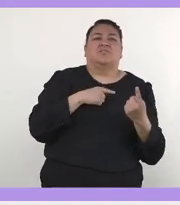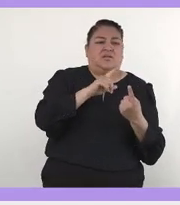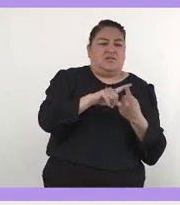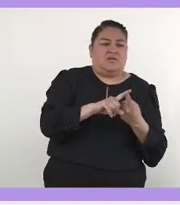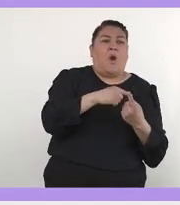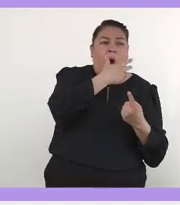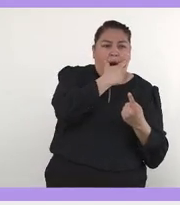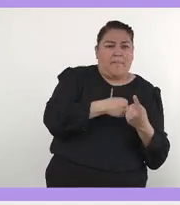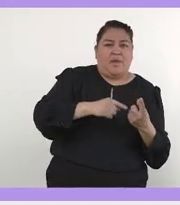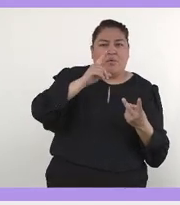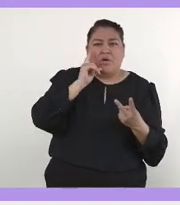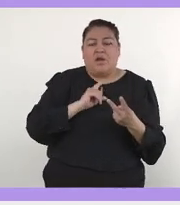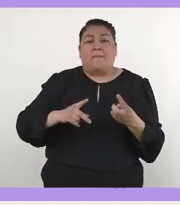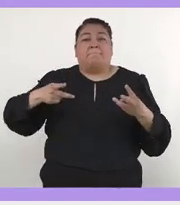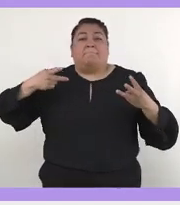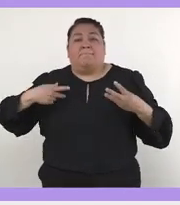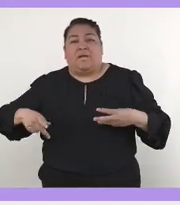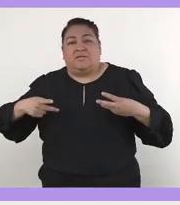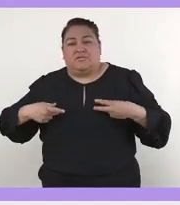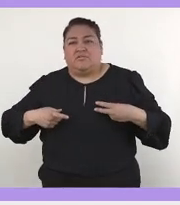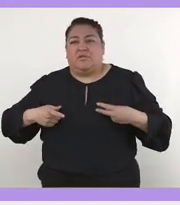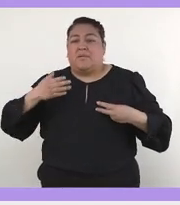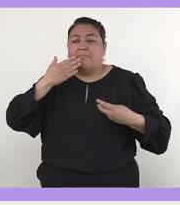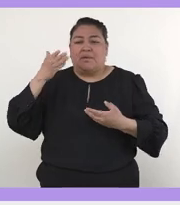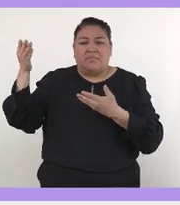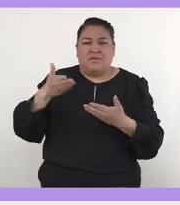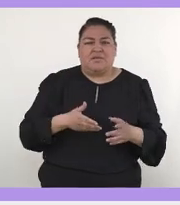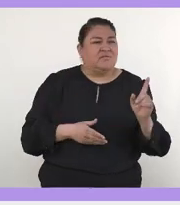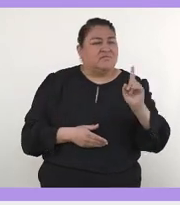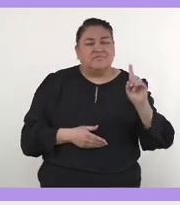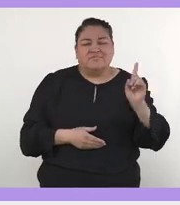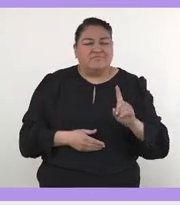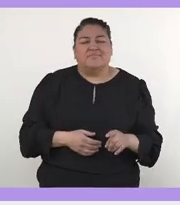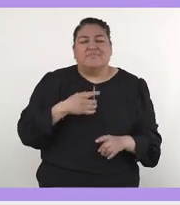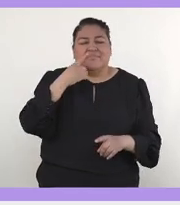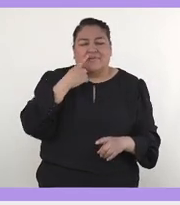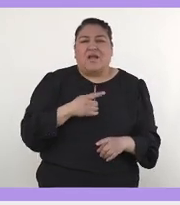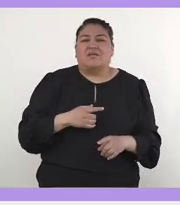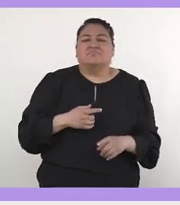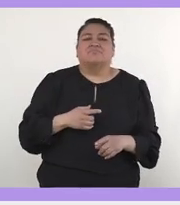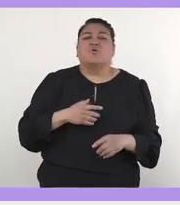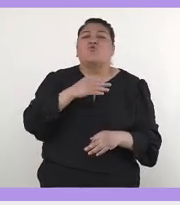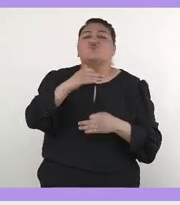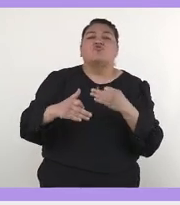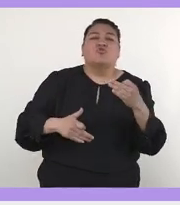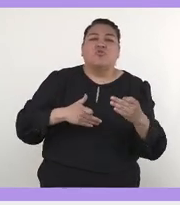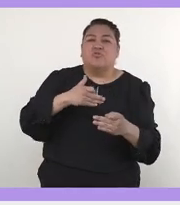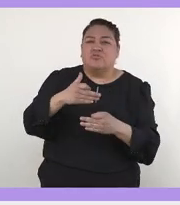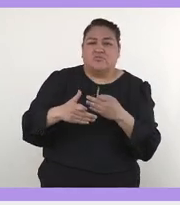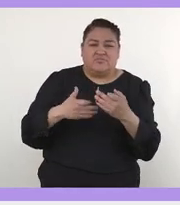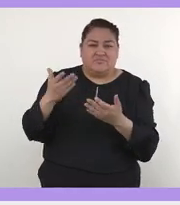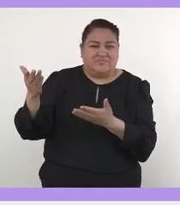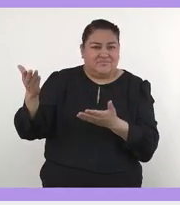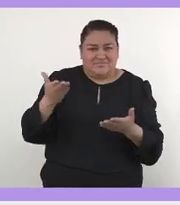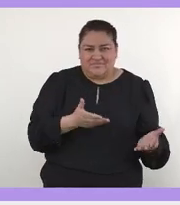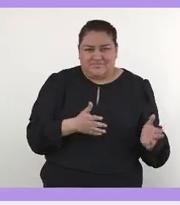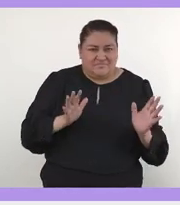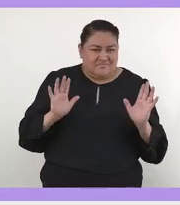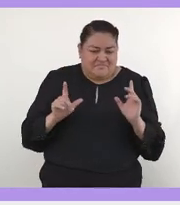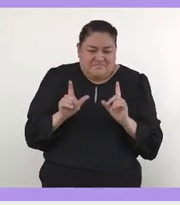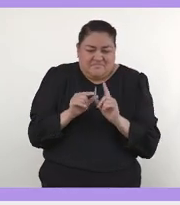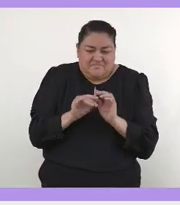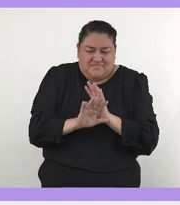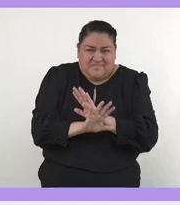o sea es que no me veo diciendo eso les doy la bienvenida y ya ahí está o sea pero hay veces que ni siquiera lo vemos entonces seamos